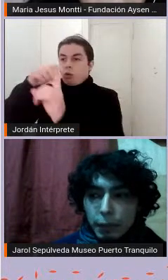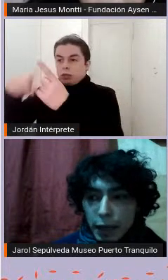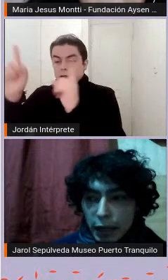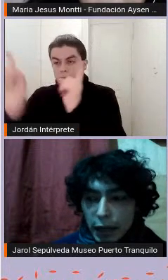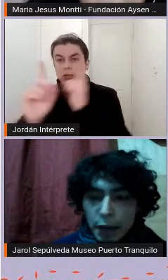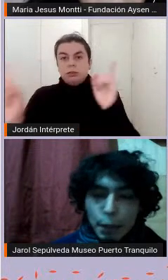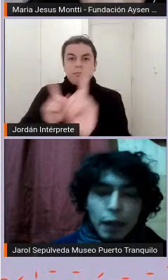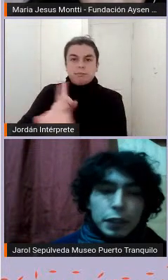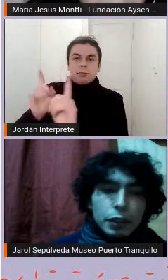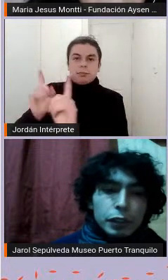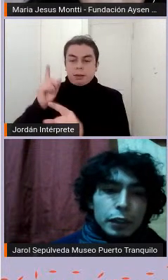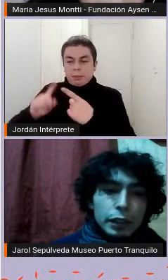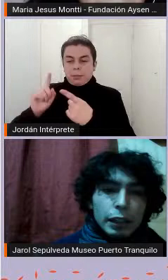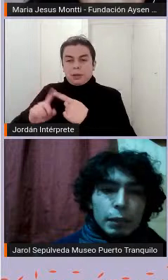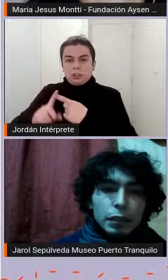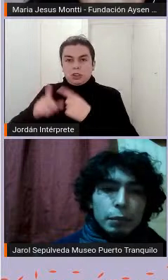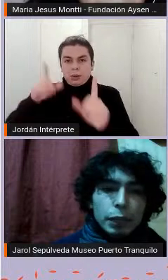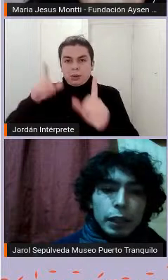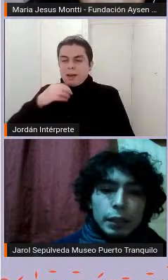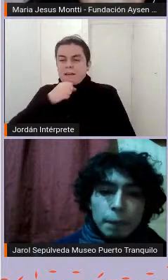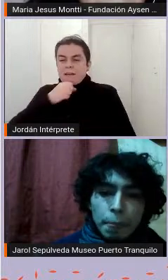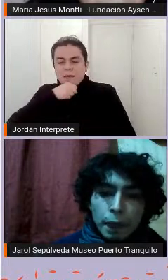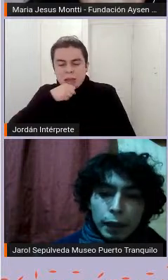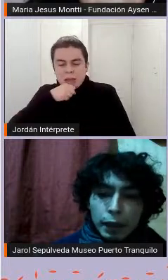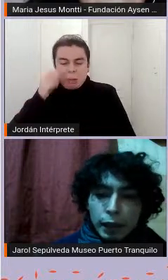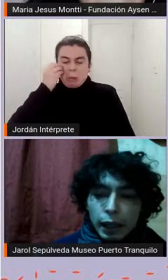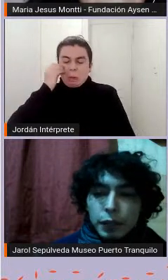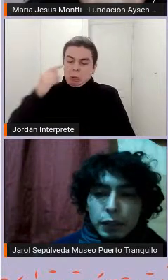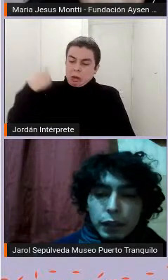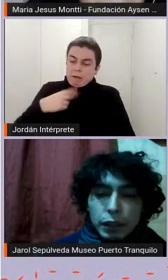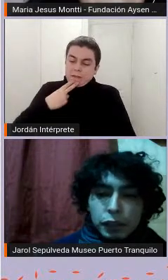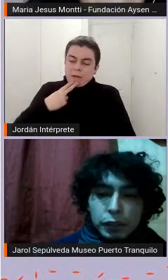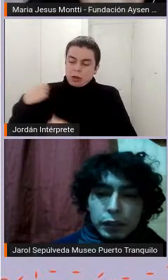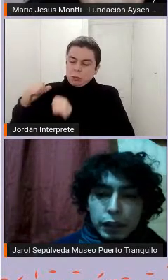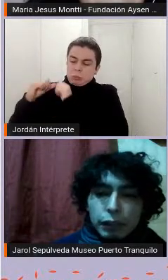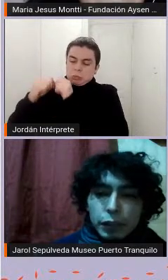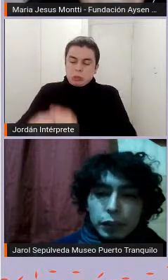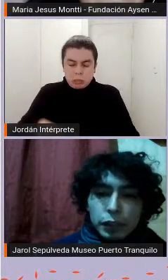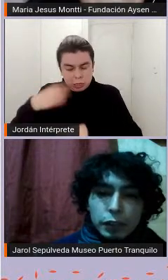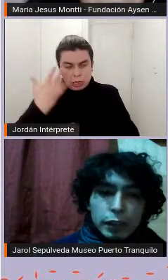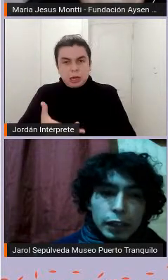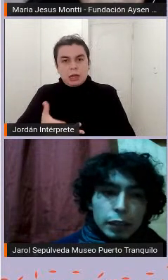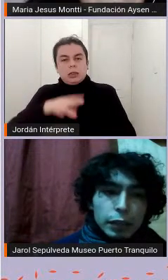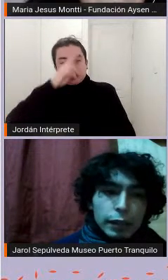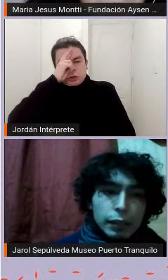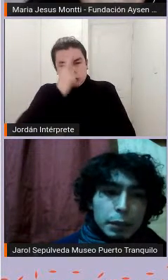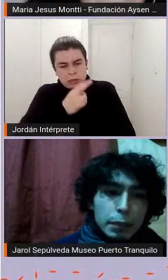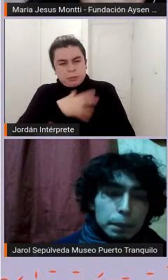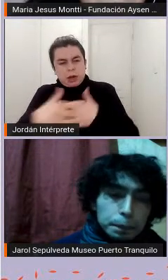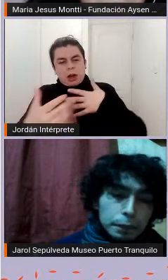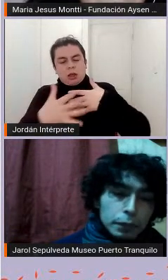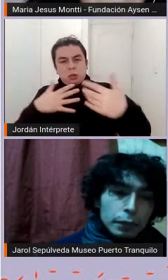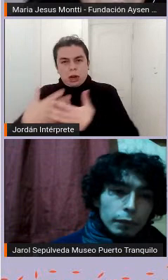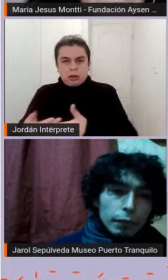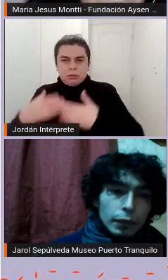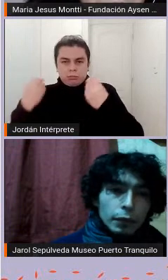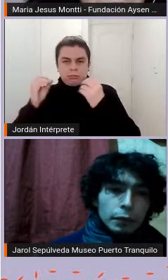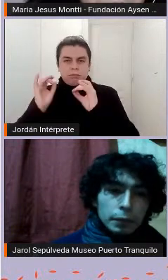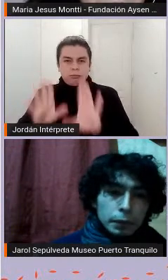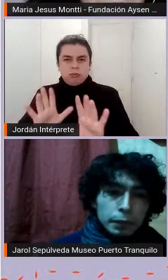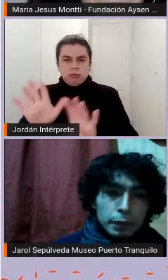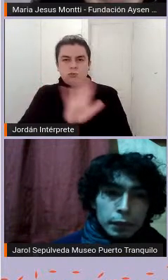las personas más añosas o que llevan más tiempo acá, hay una valoración de trasfondo, ¿cierto?, de la naturaleza misma.